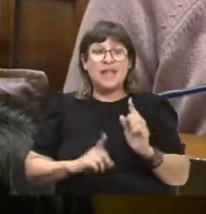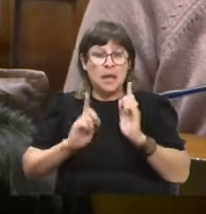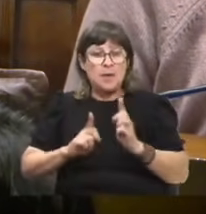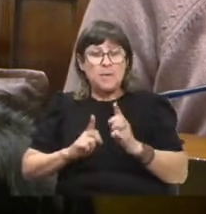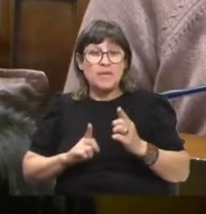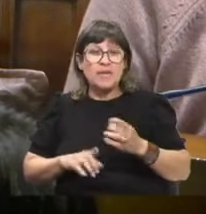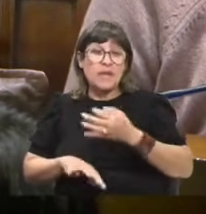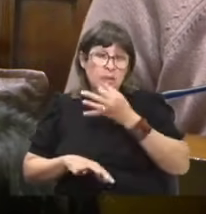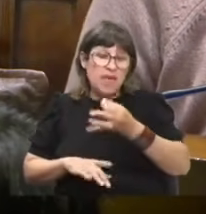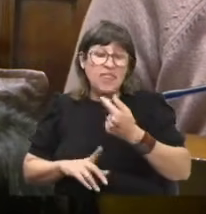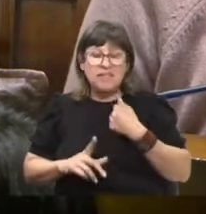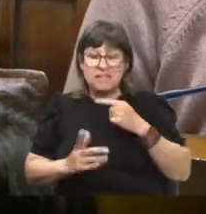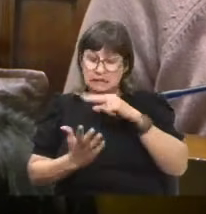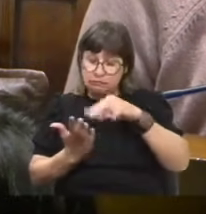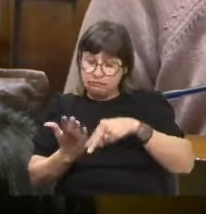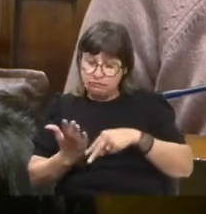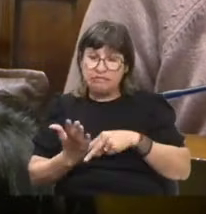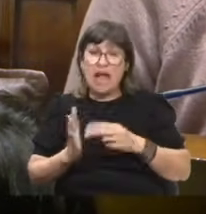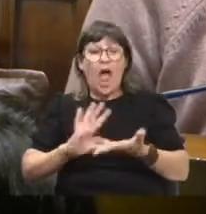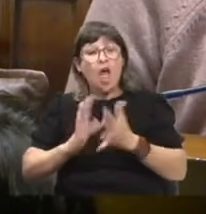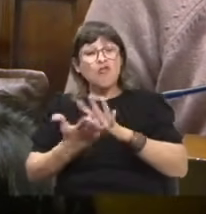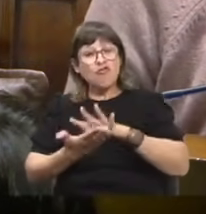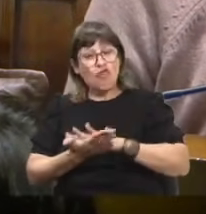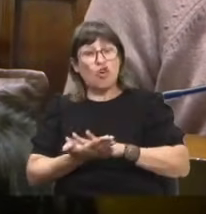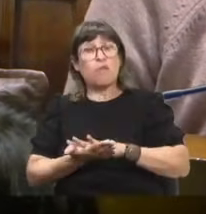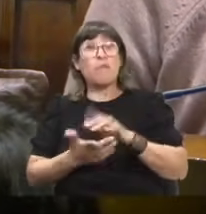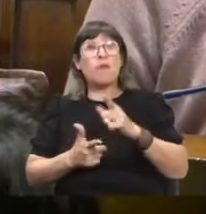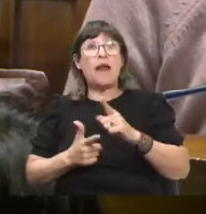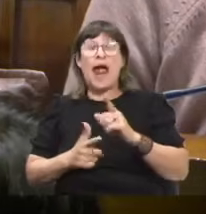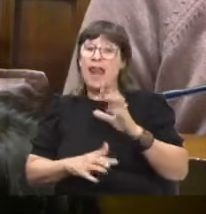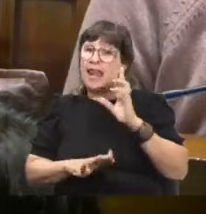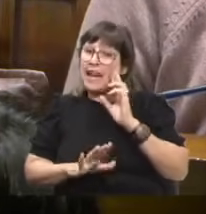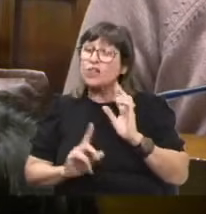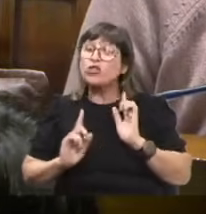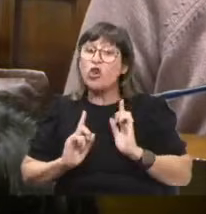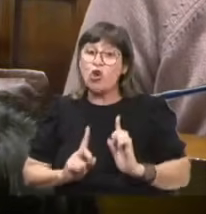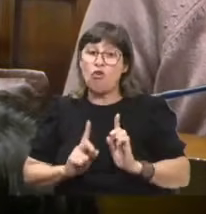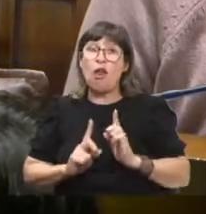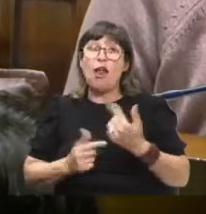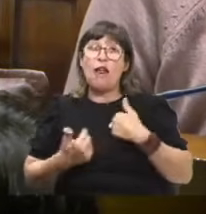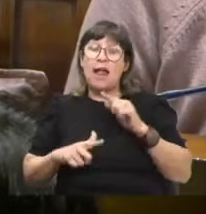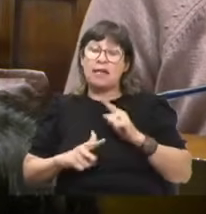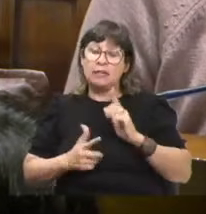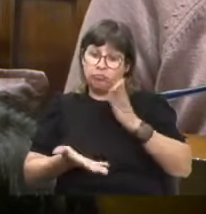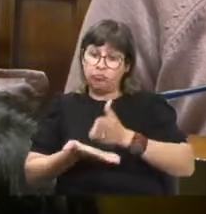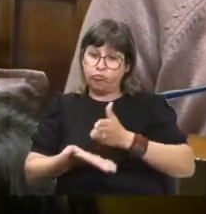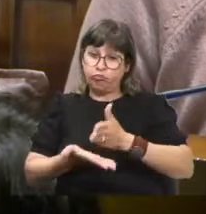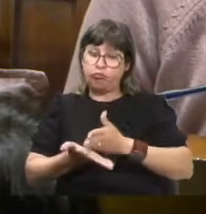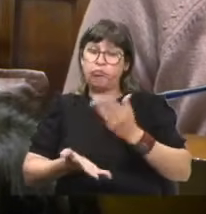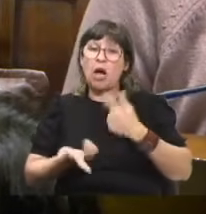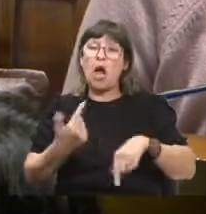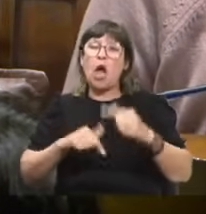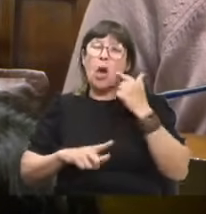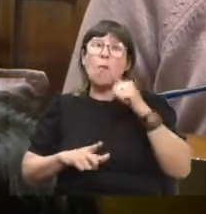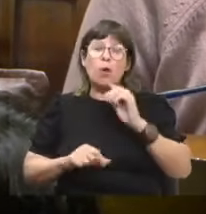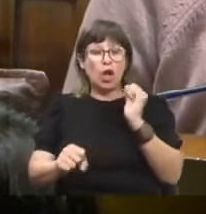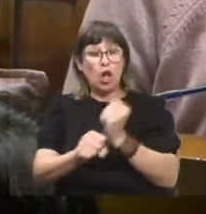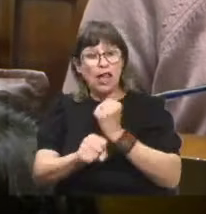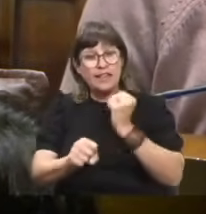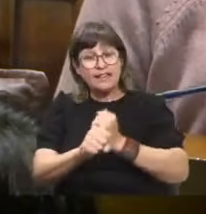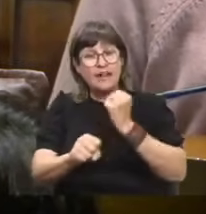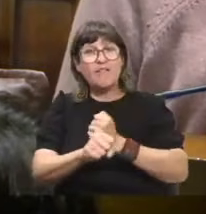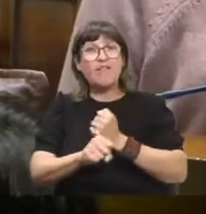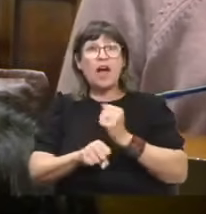ser interpretada en forma racional y restrictiva, por lo que la tarea